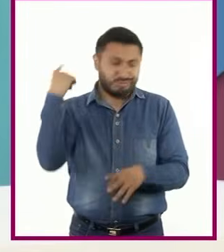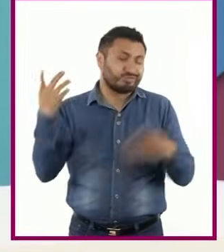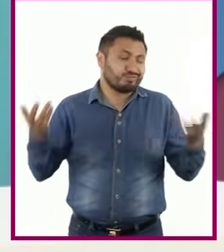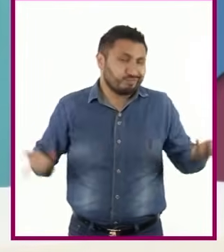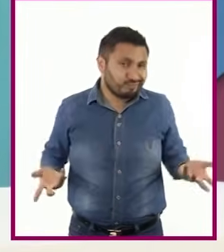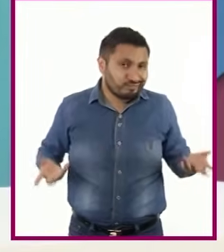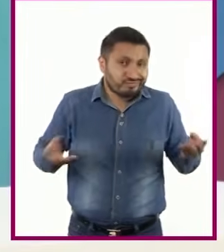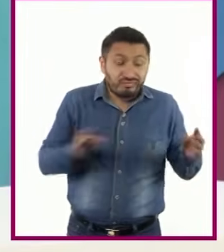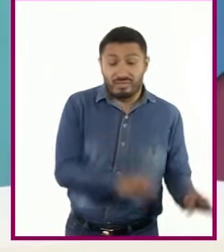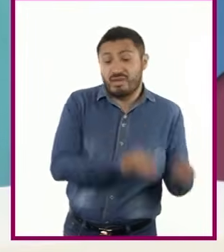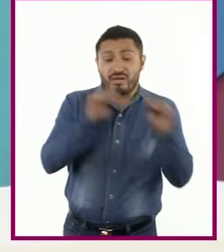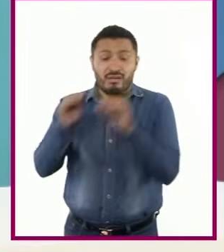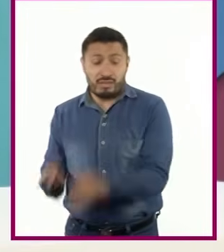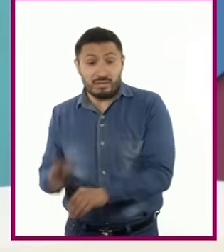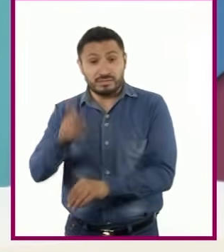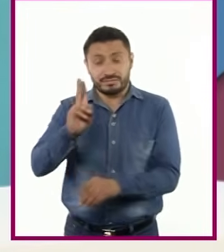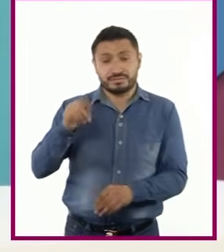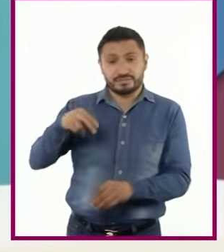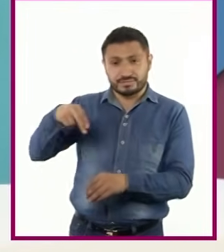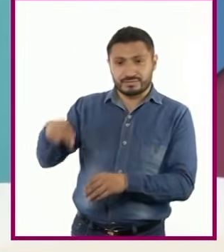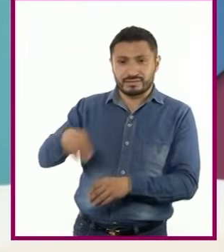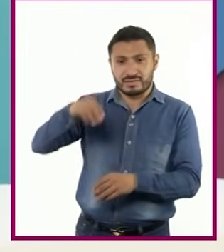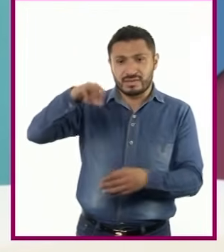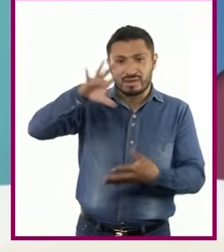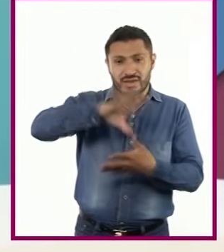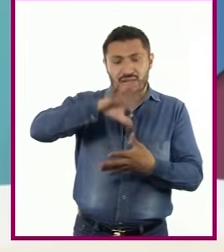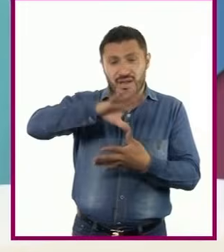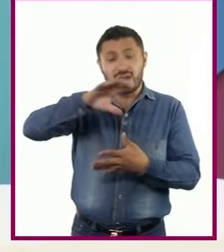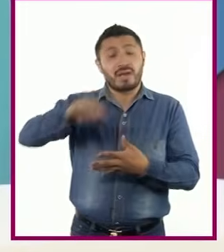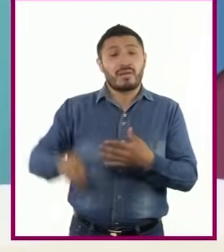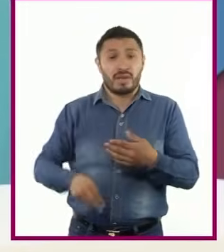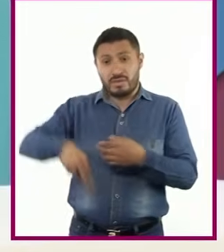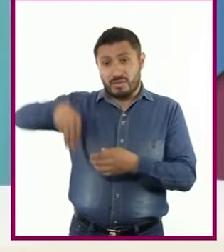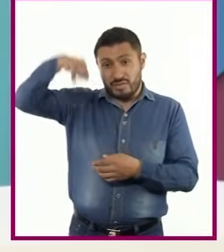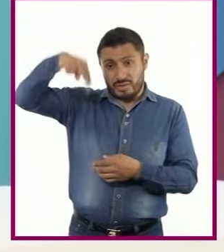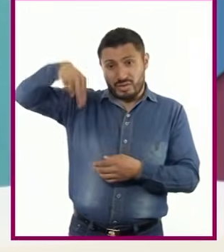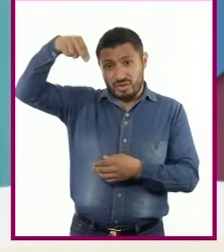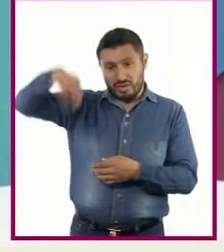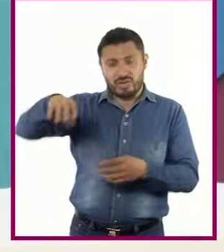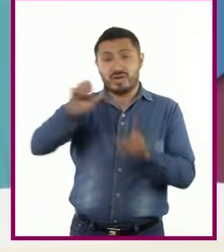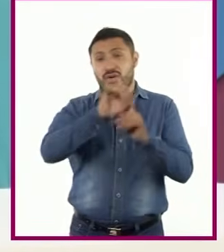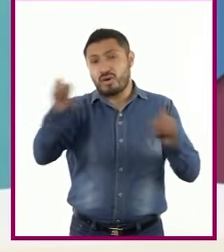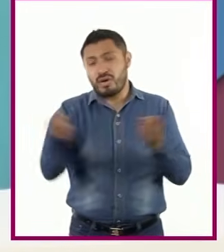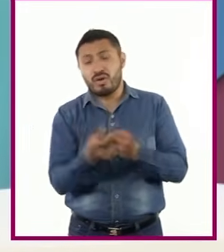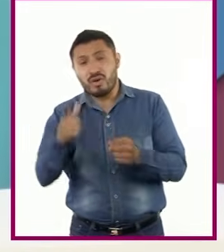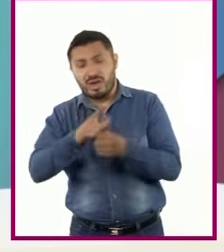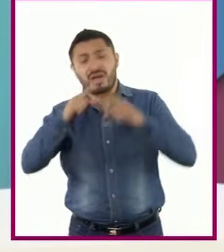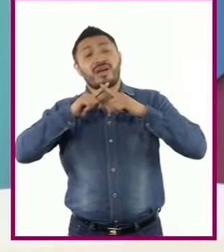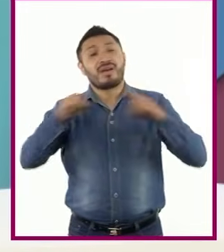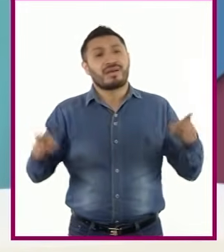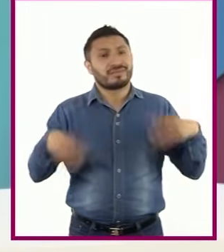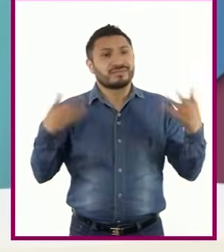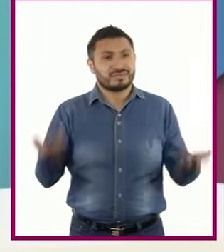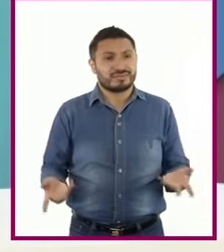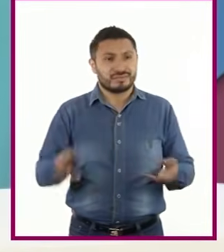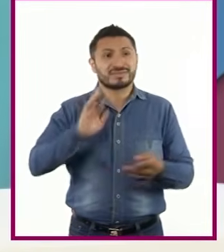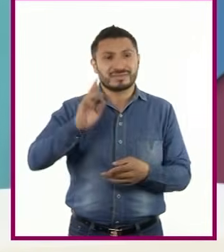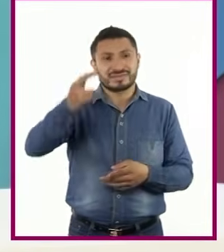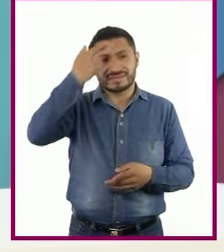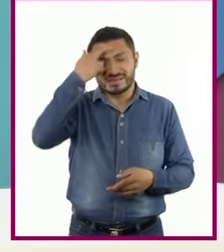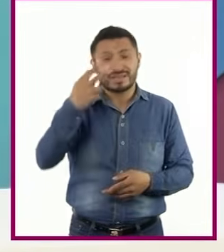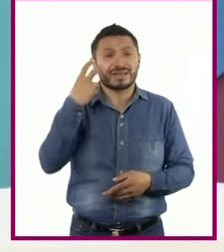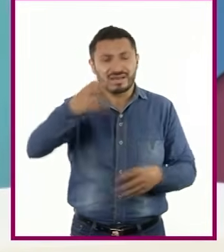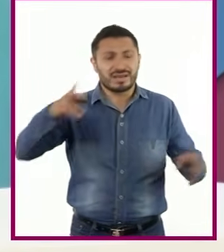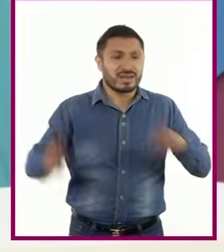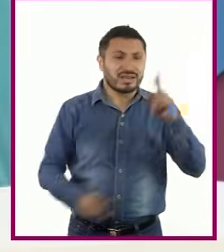sencillo, mientras que en el norte de Mesoamérica la estructura social era muy distinta. Recordemos que